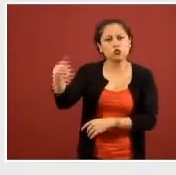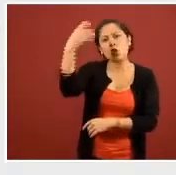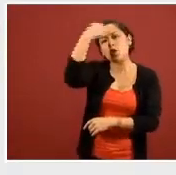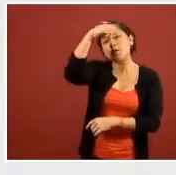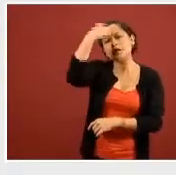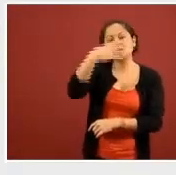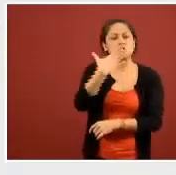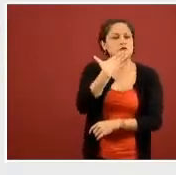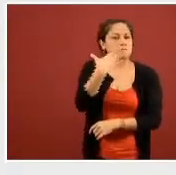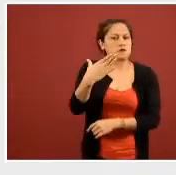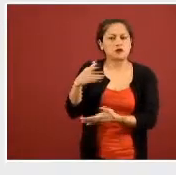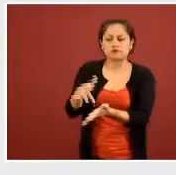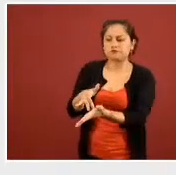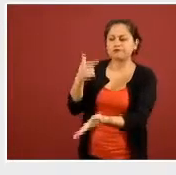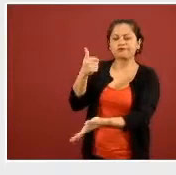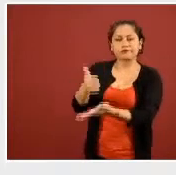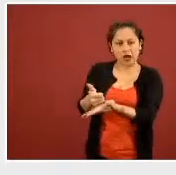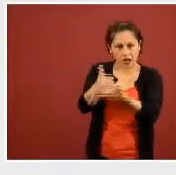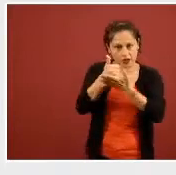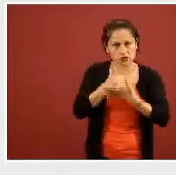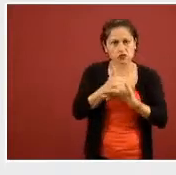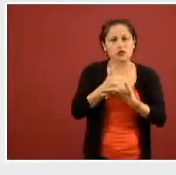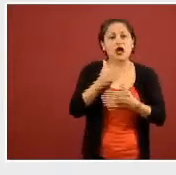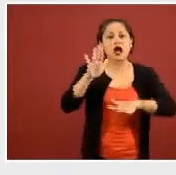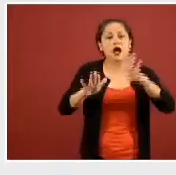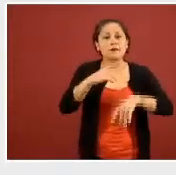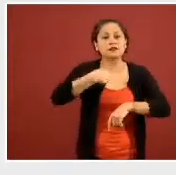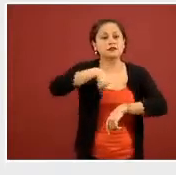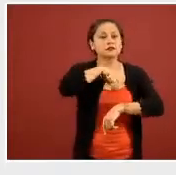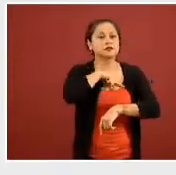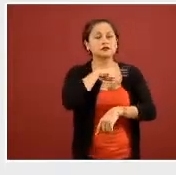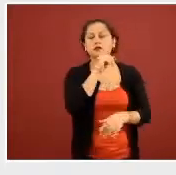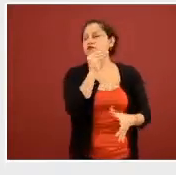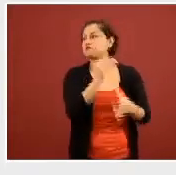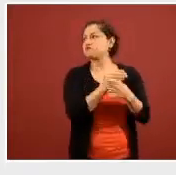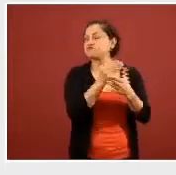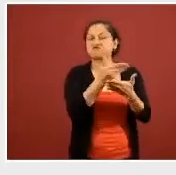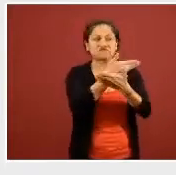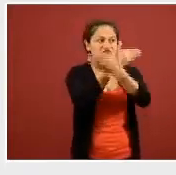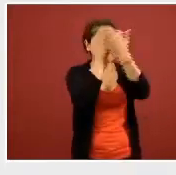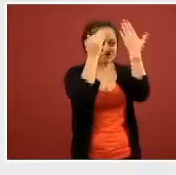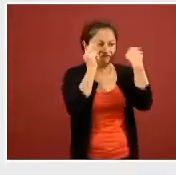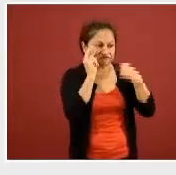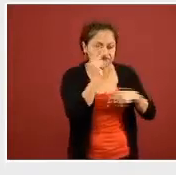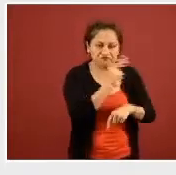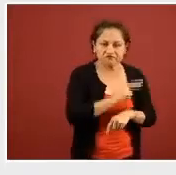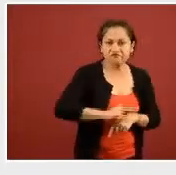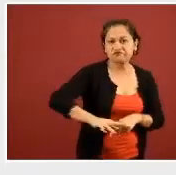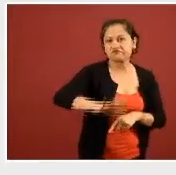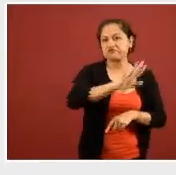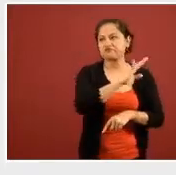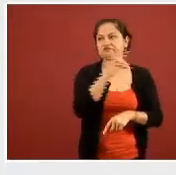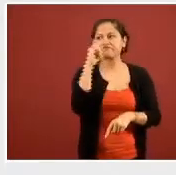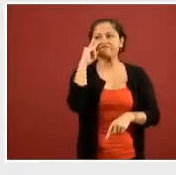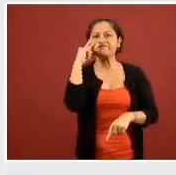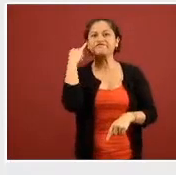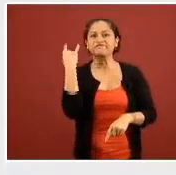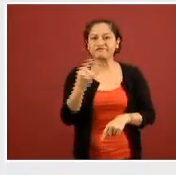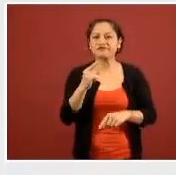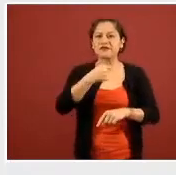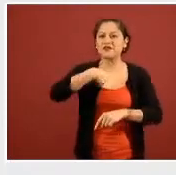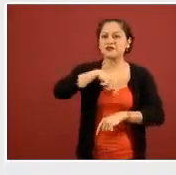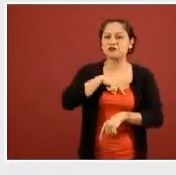espectacularmente útiles para nosotros. Nosotros no vemos muchas cosas, no vemos. Tenemos a veces ya ceguera de taller de estar viendo la misma